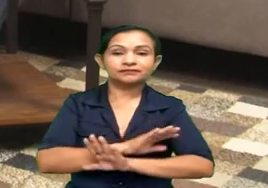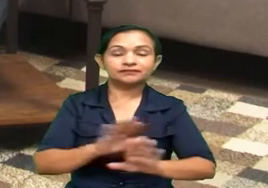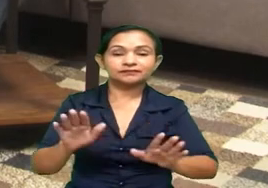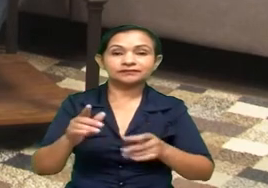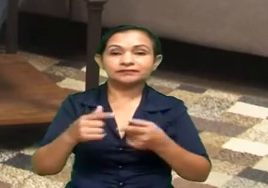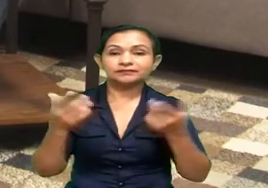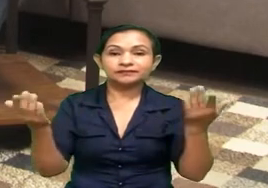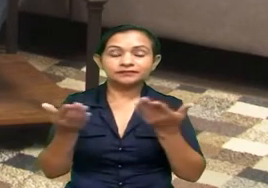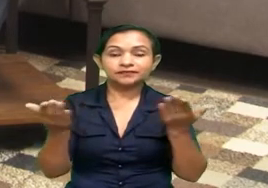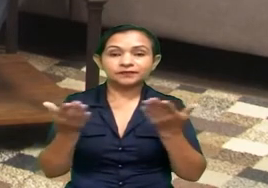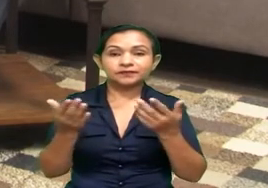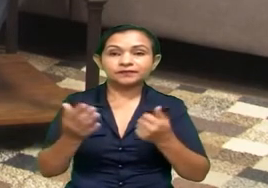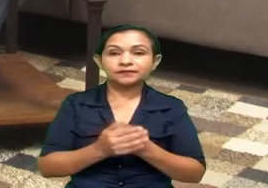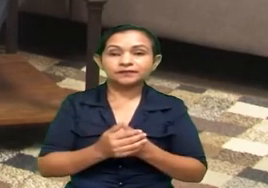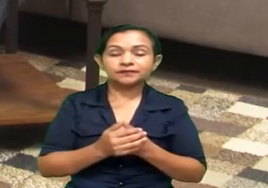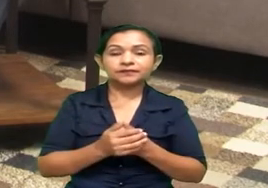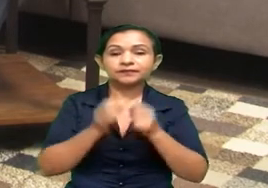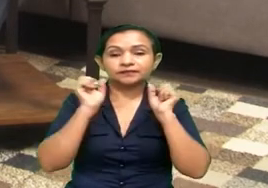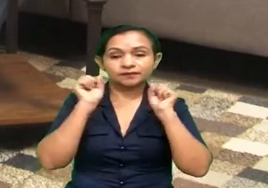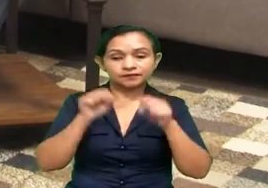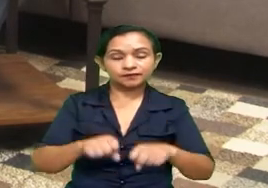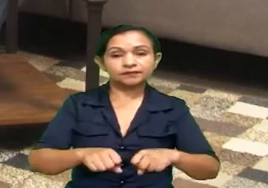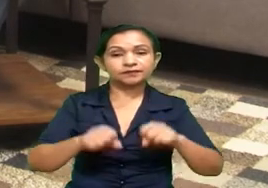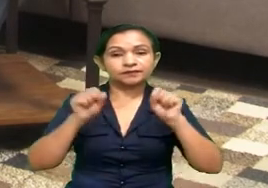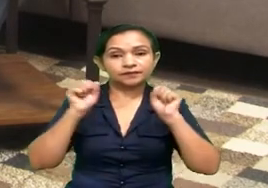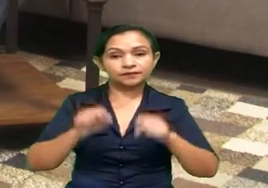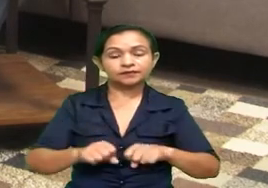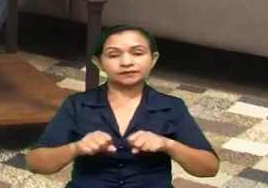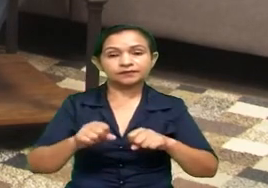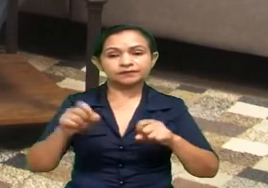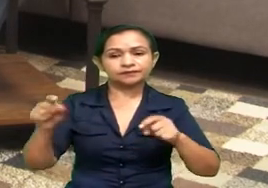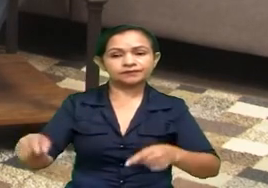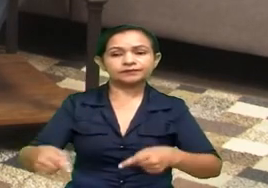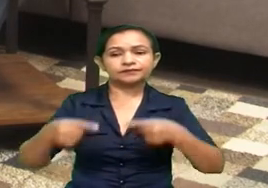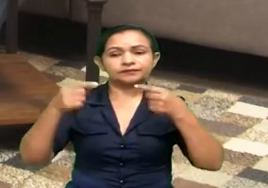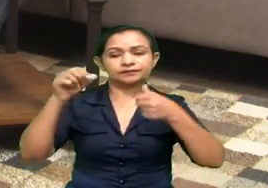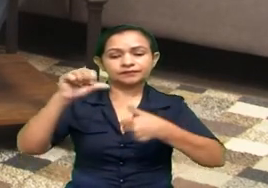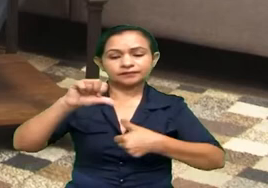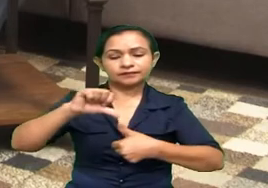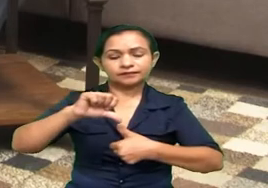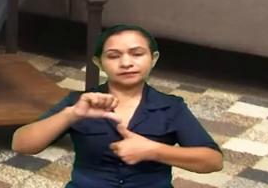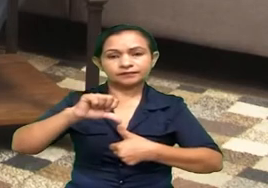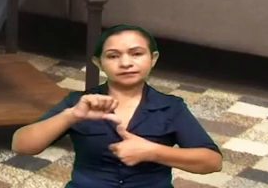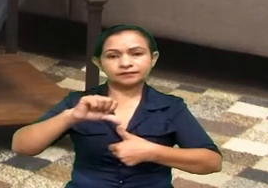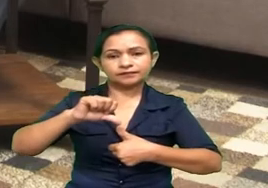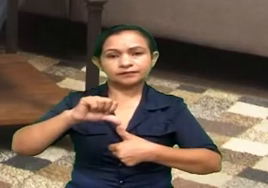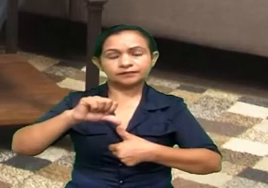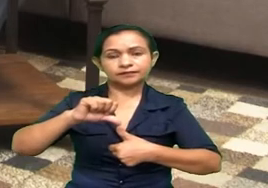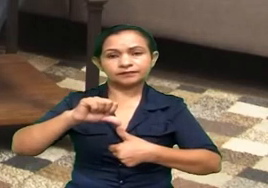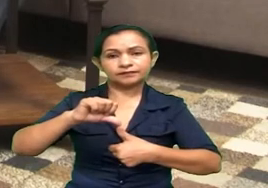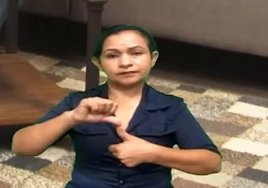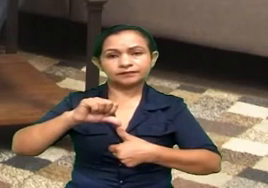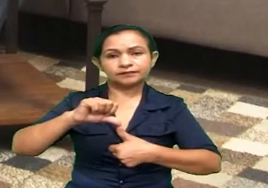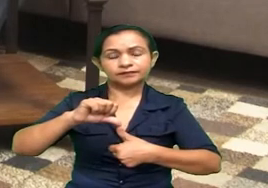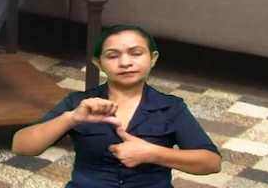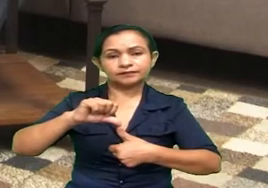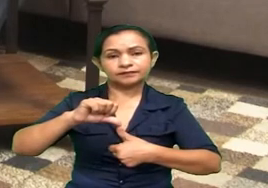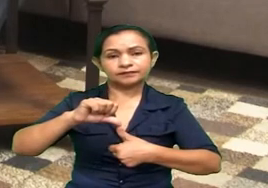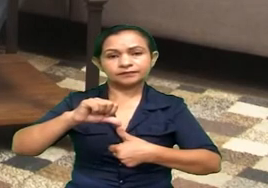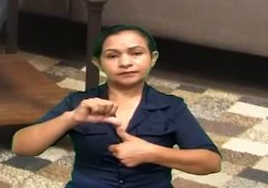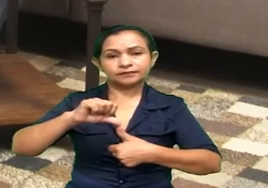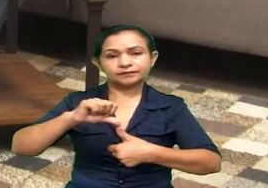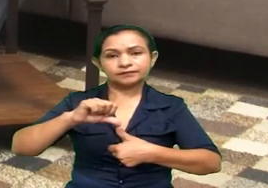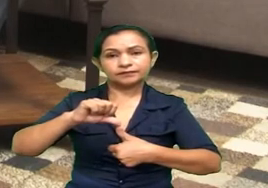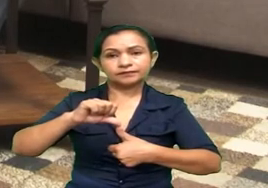¿Cómo es que logran enfrentar los centroamericanos y finalmente... bueno, al final que